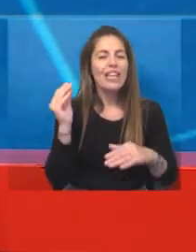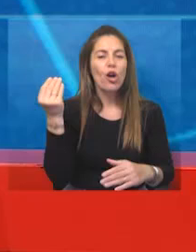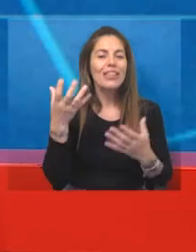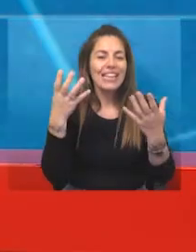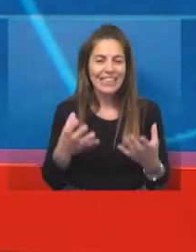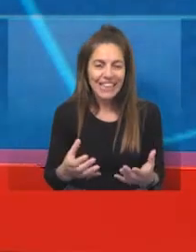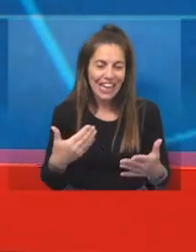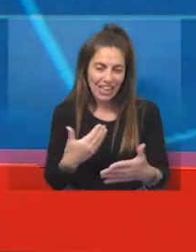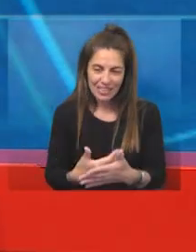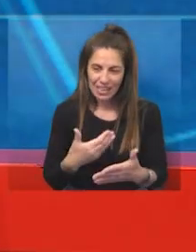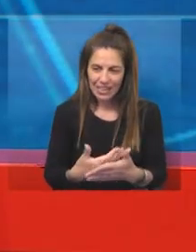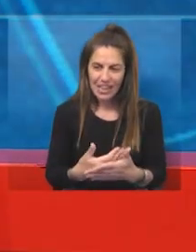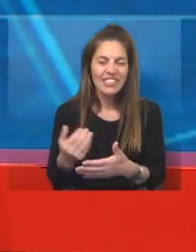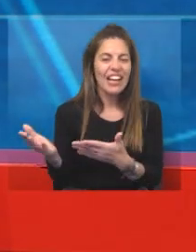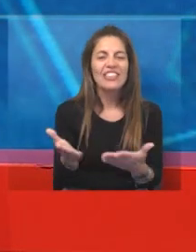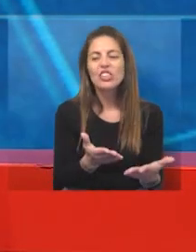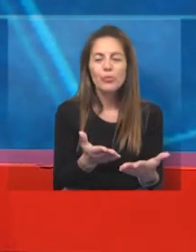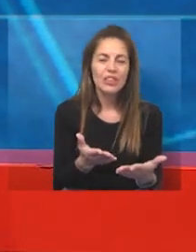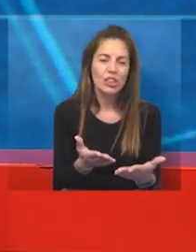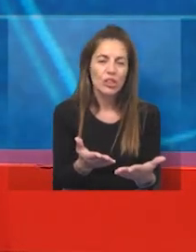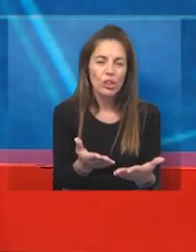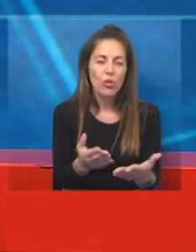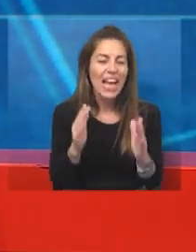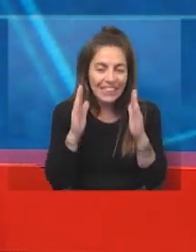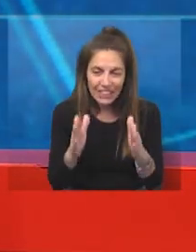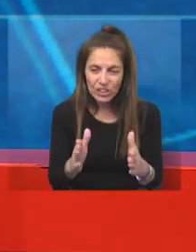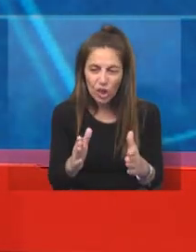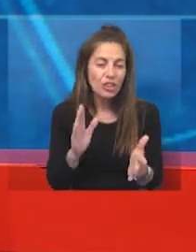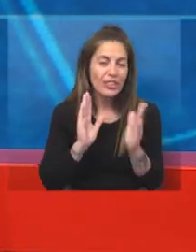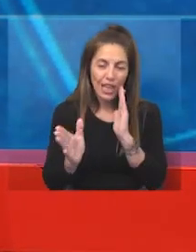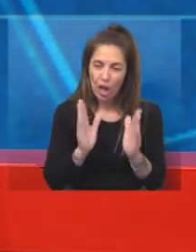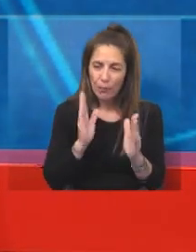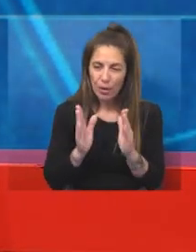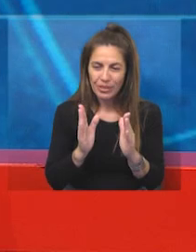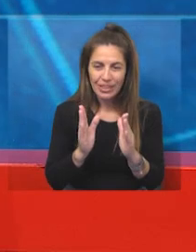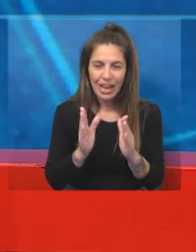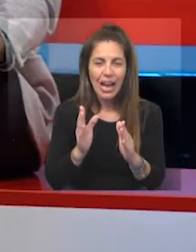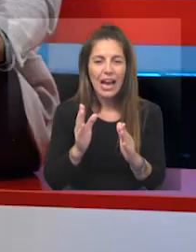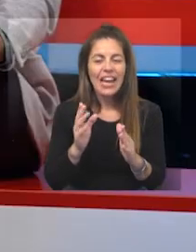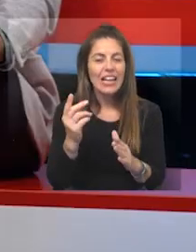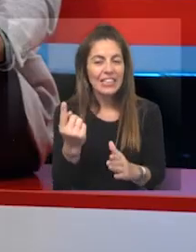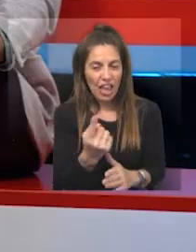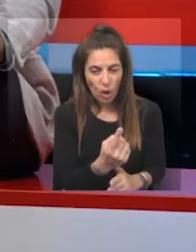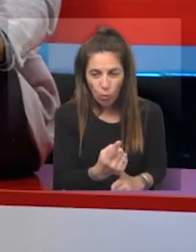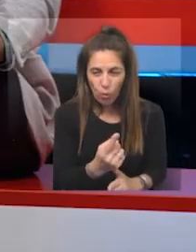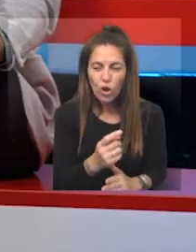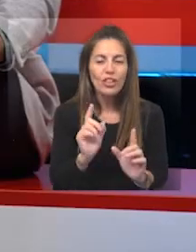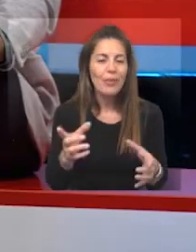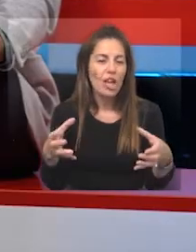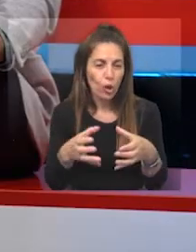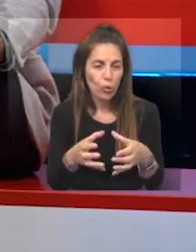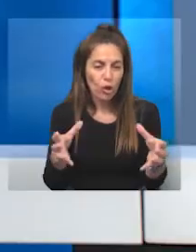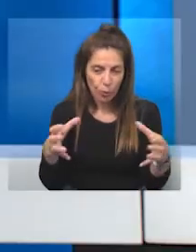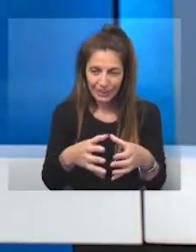quieran hacer y recibir una atención terapéutica en el plano individual en el plano grupal y en el plano